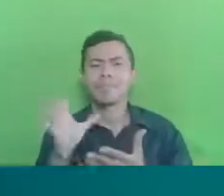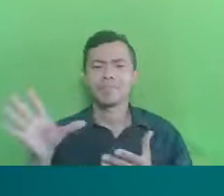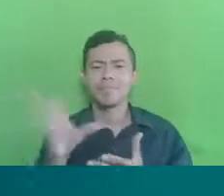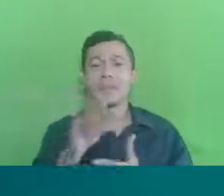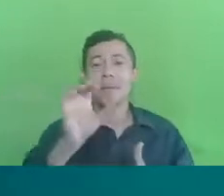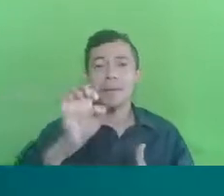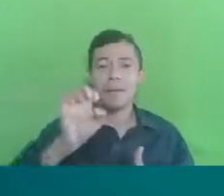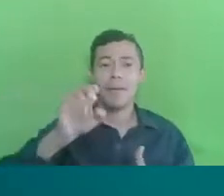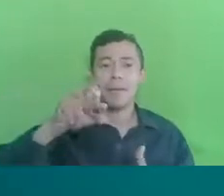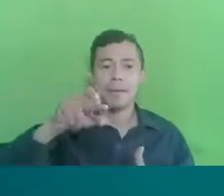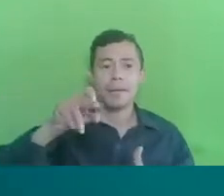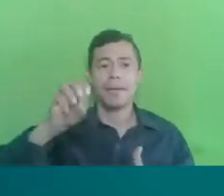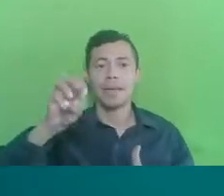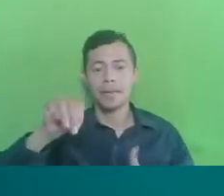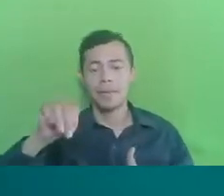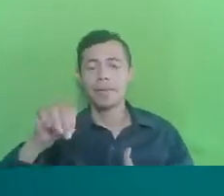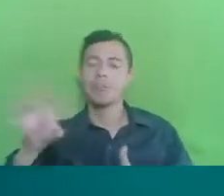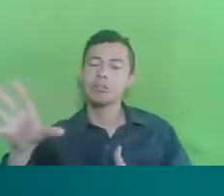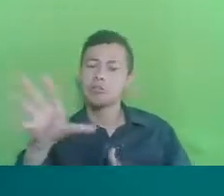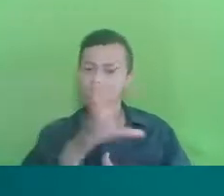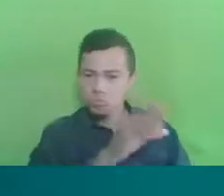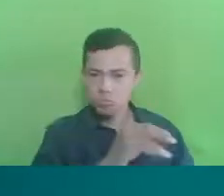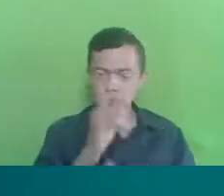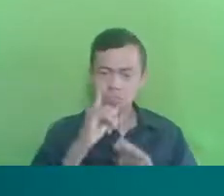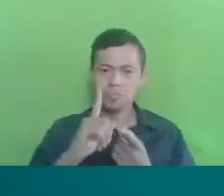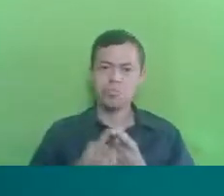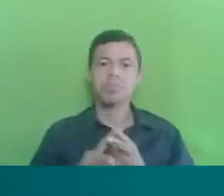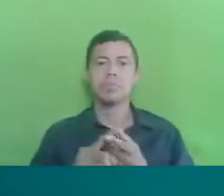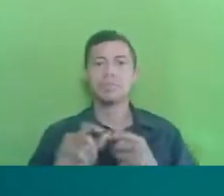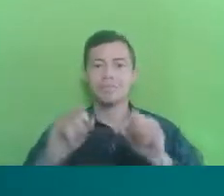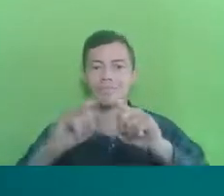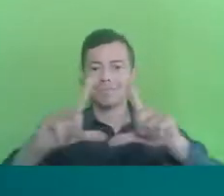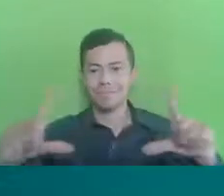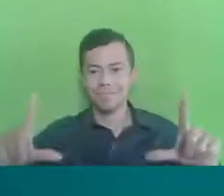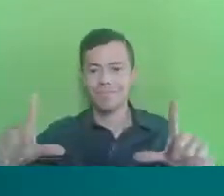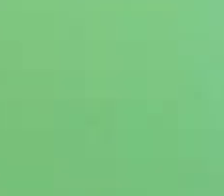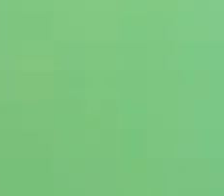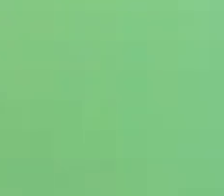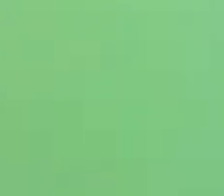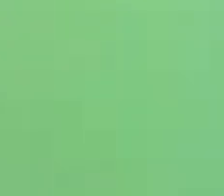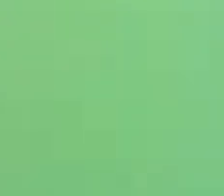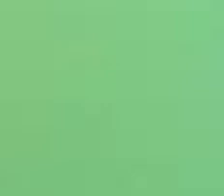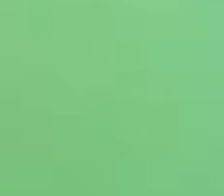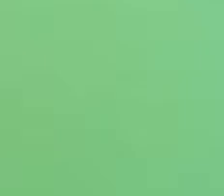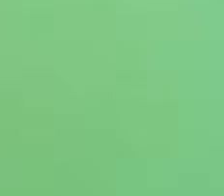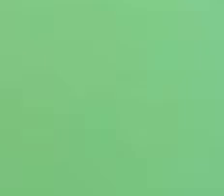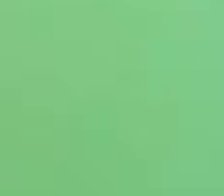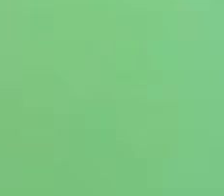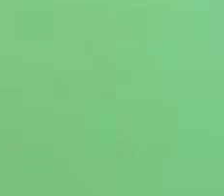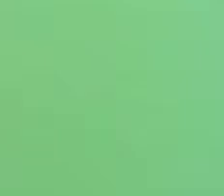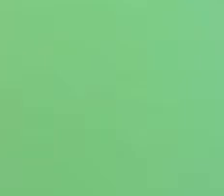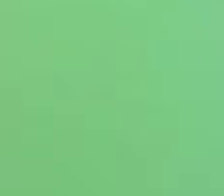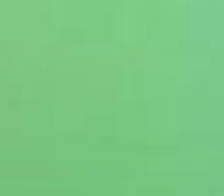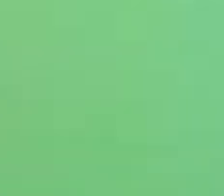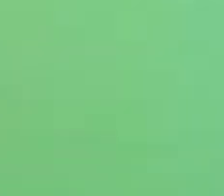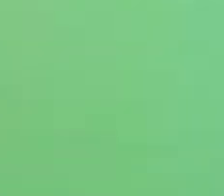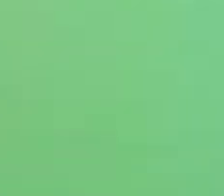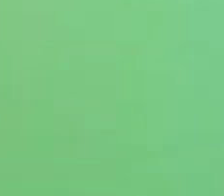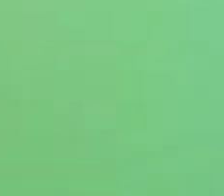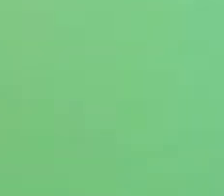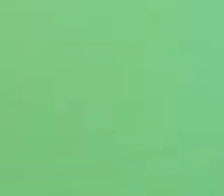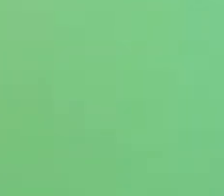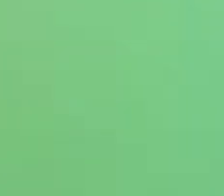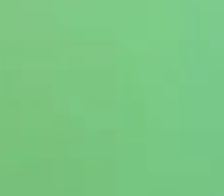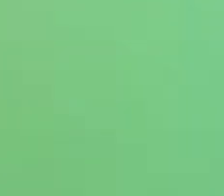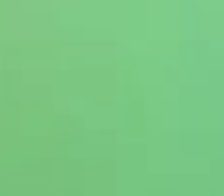PM, de todos los organizadores del evento. Y bueno, genial que podamos también